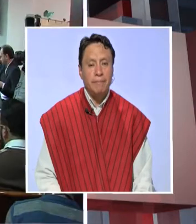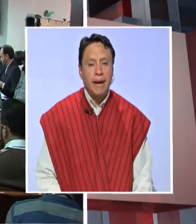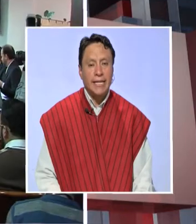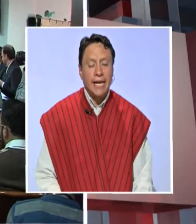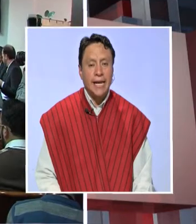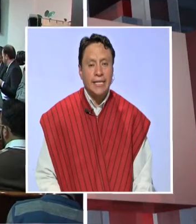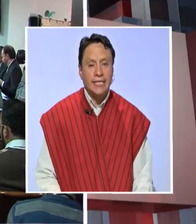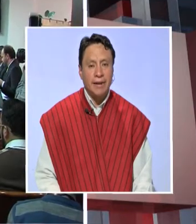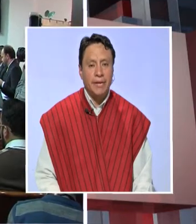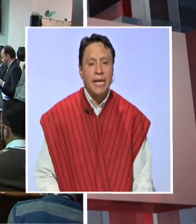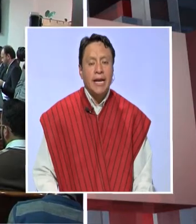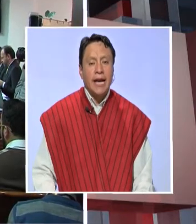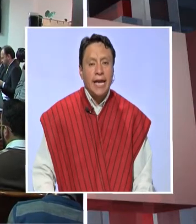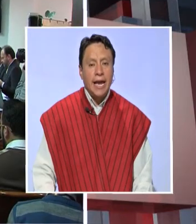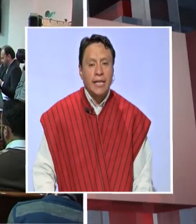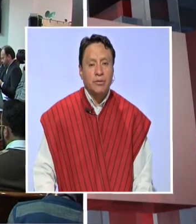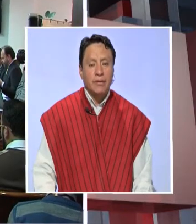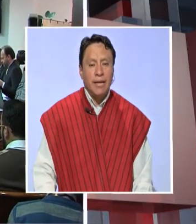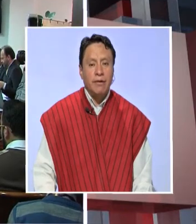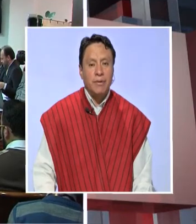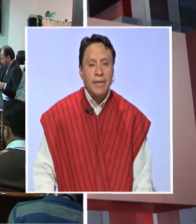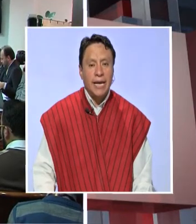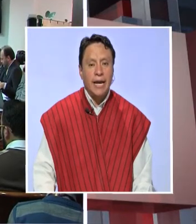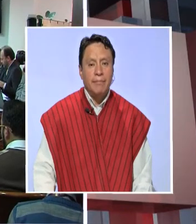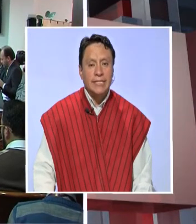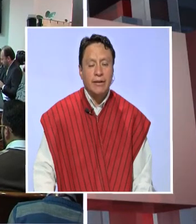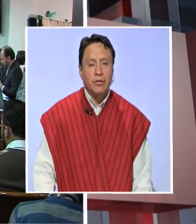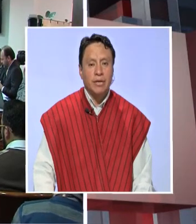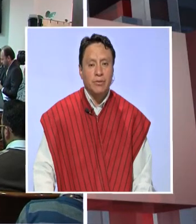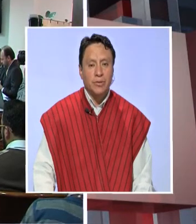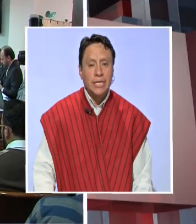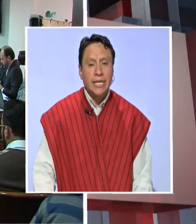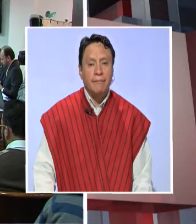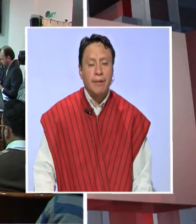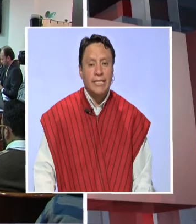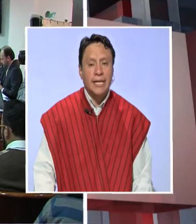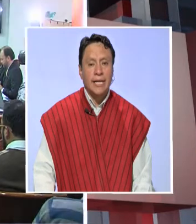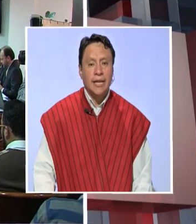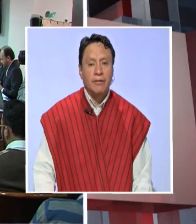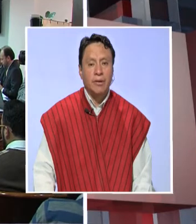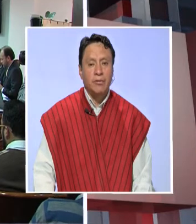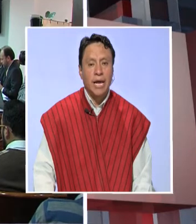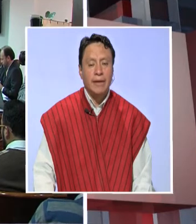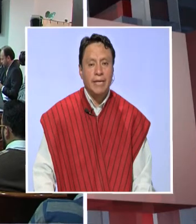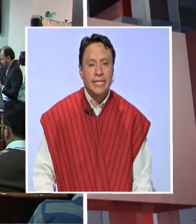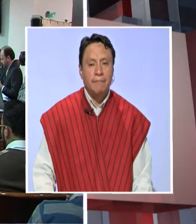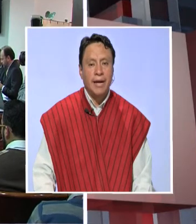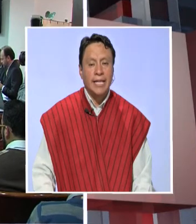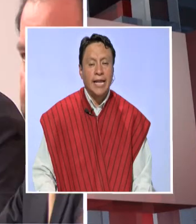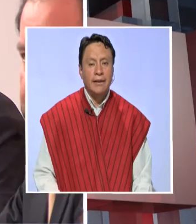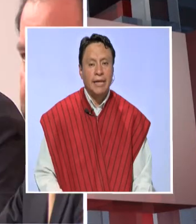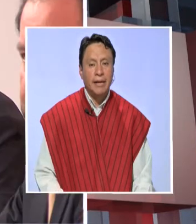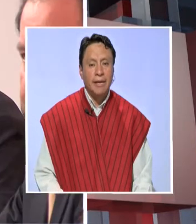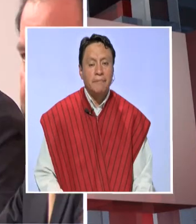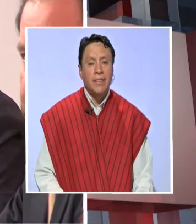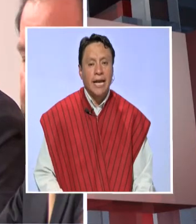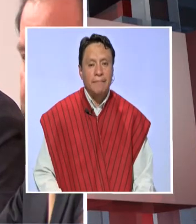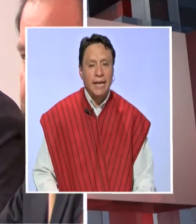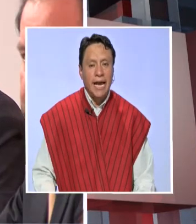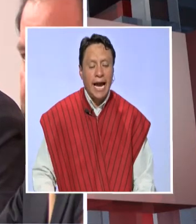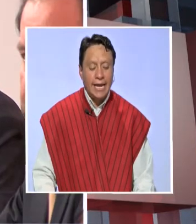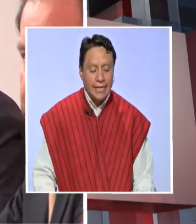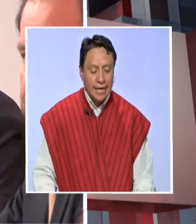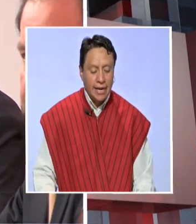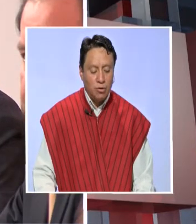punja pimi paktanka nishkami. Kai hatun rimanakui pika masna kuchki musurishka masna tandanakui kuna imashina paktana imatami